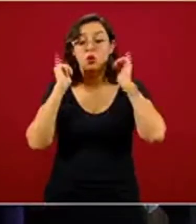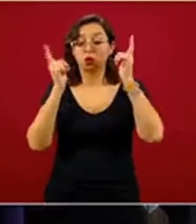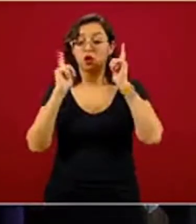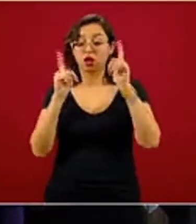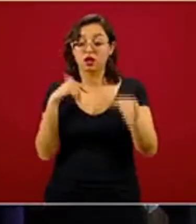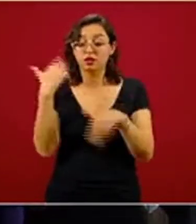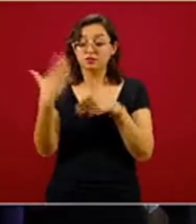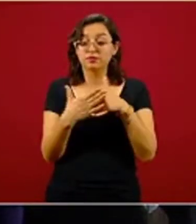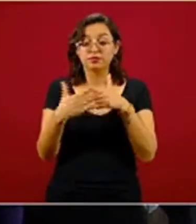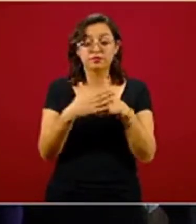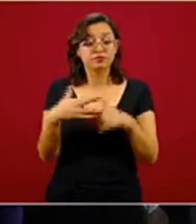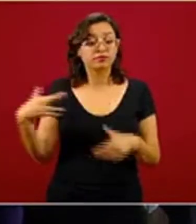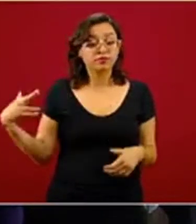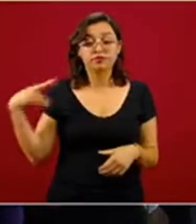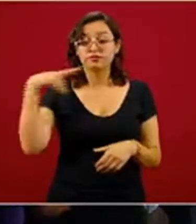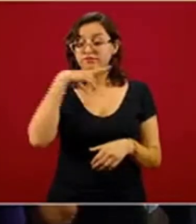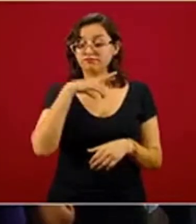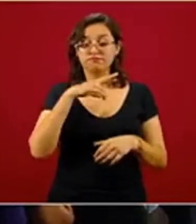puedan empezar a entregar